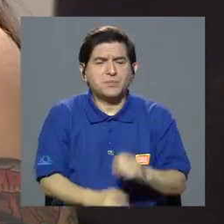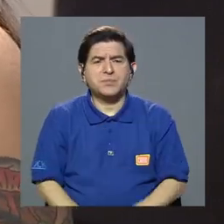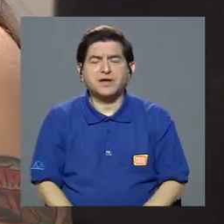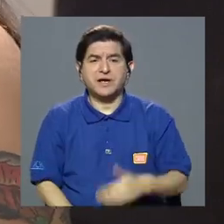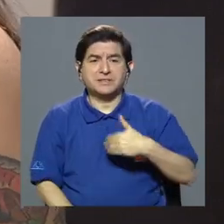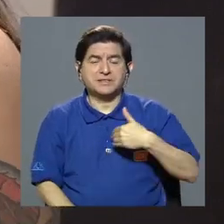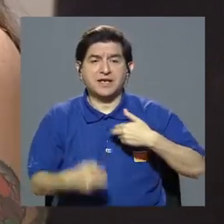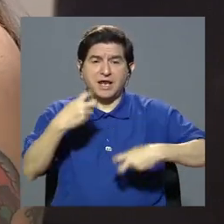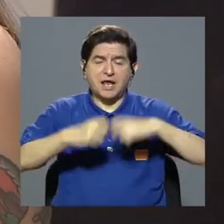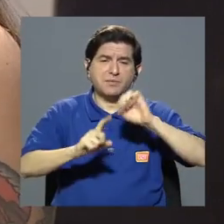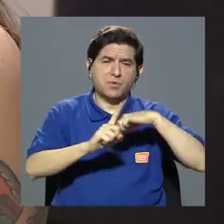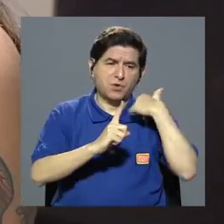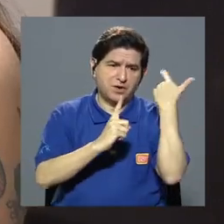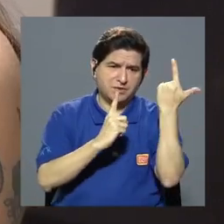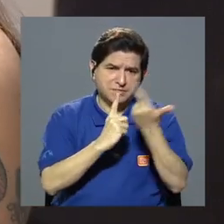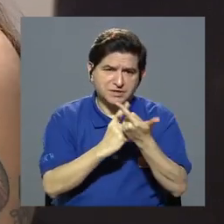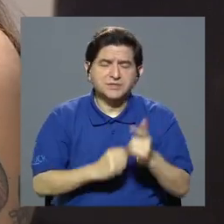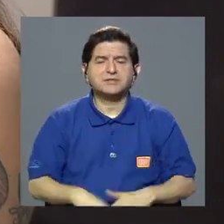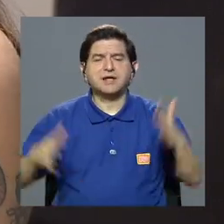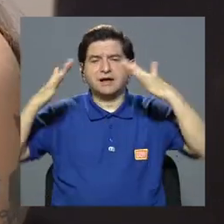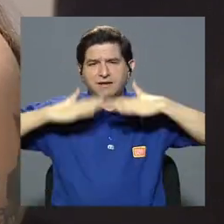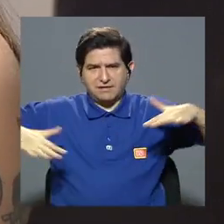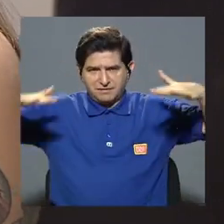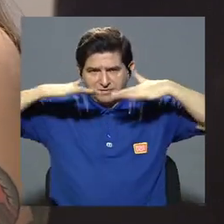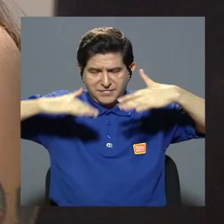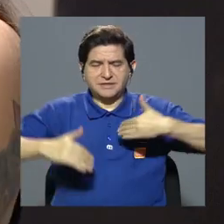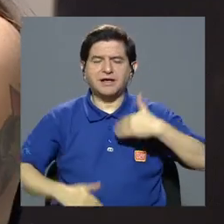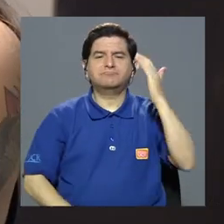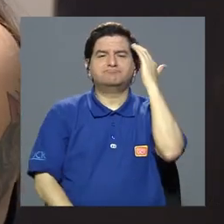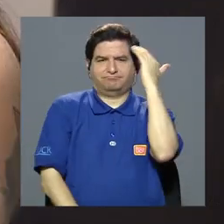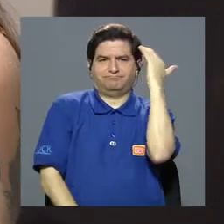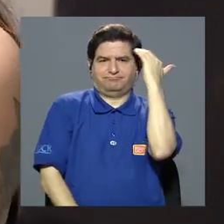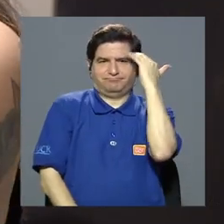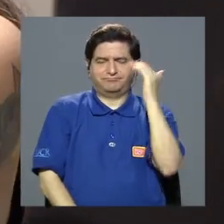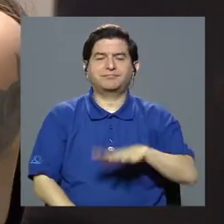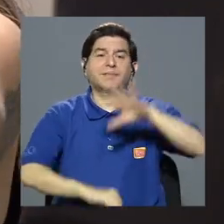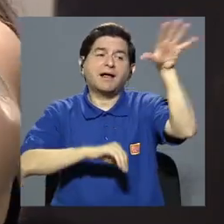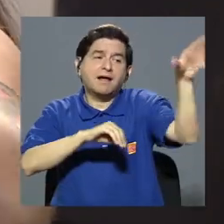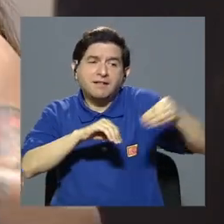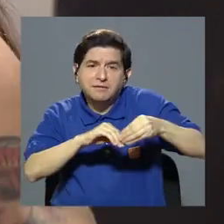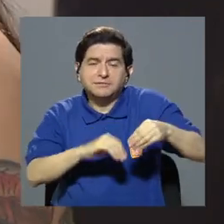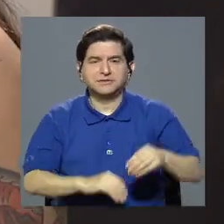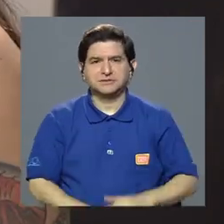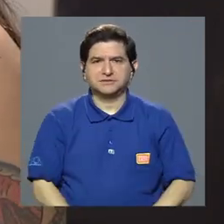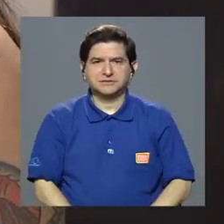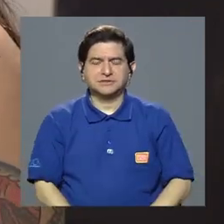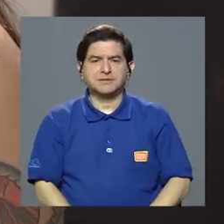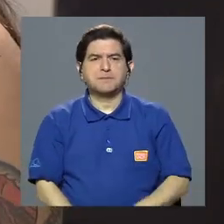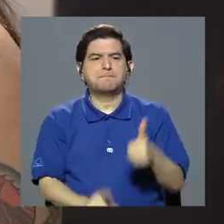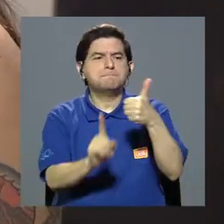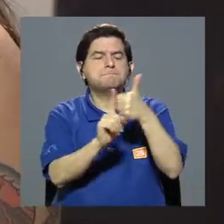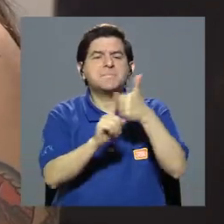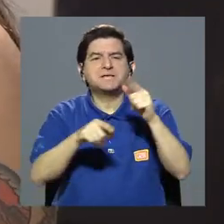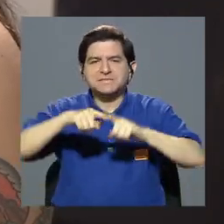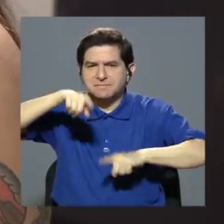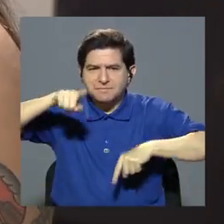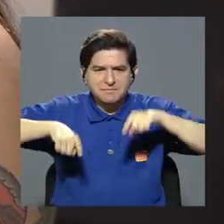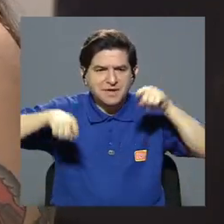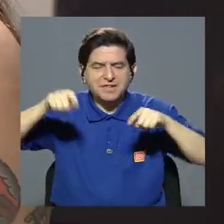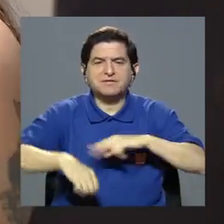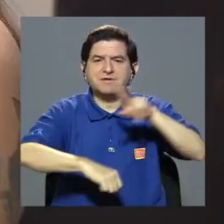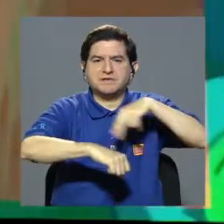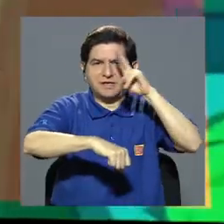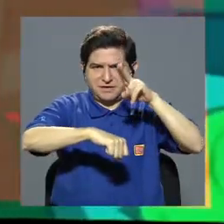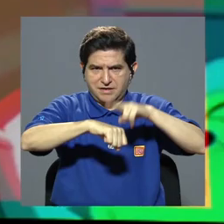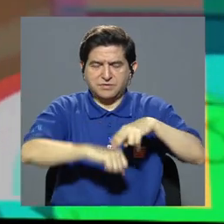pueden tener problemas sociales problemas ecológicos verdad tienen esa conciencia además también como por la misma diversidad